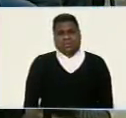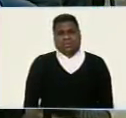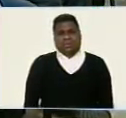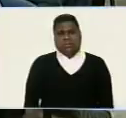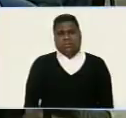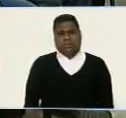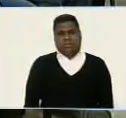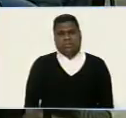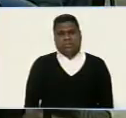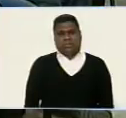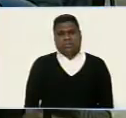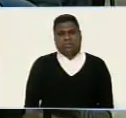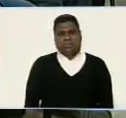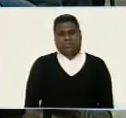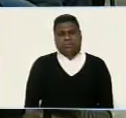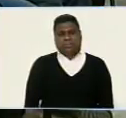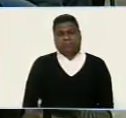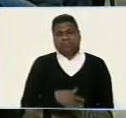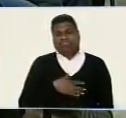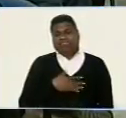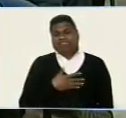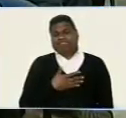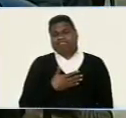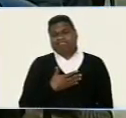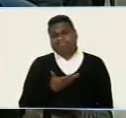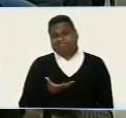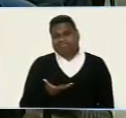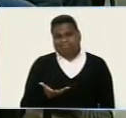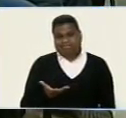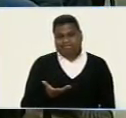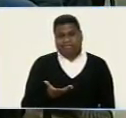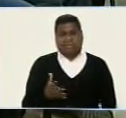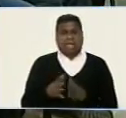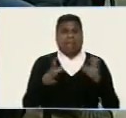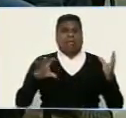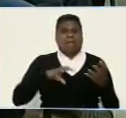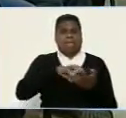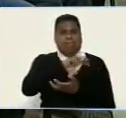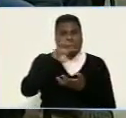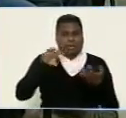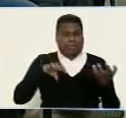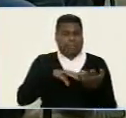estaríamos entrando en un gravísimo problema.